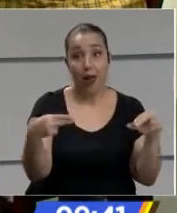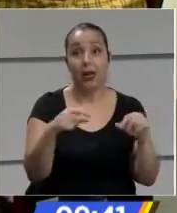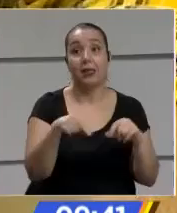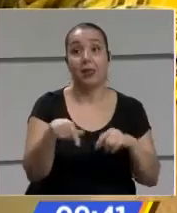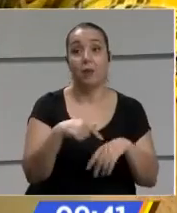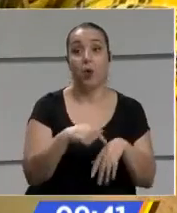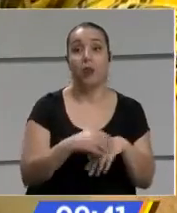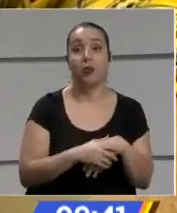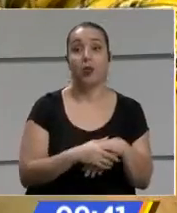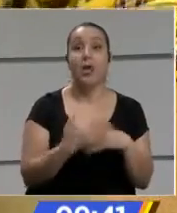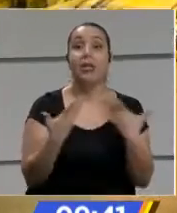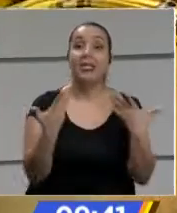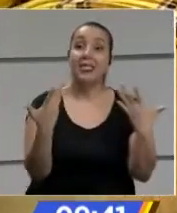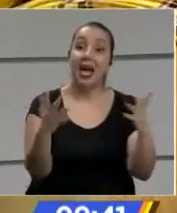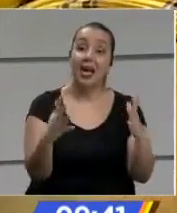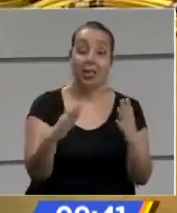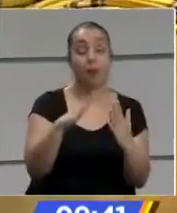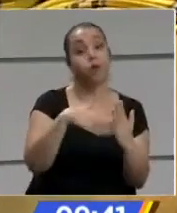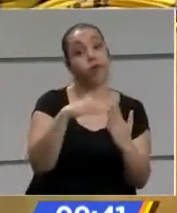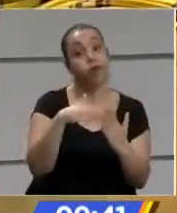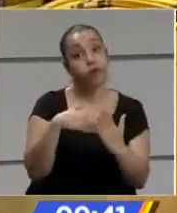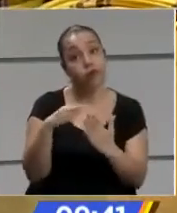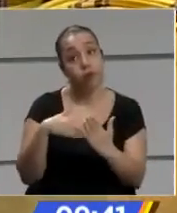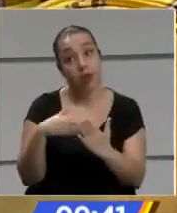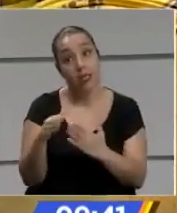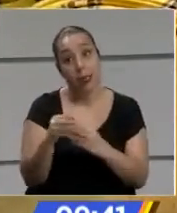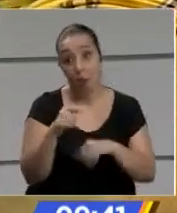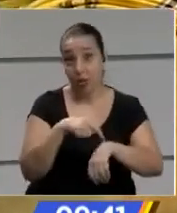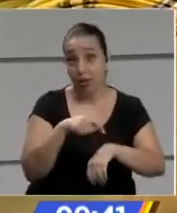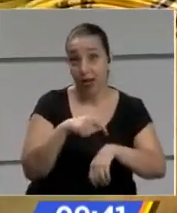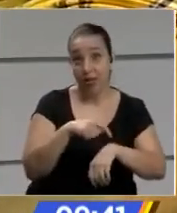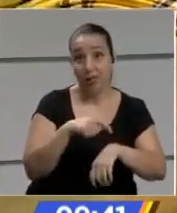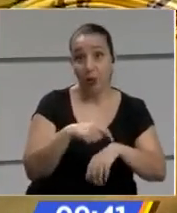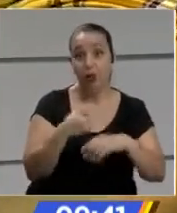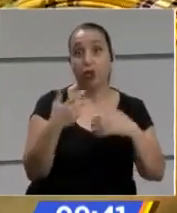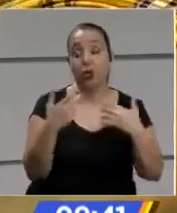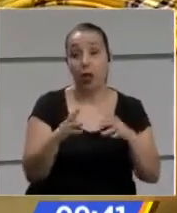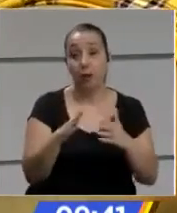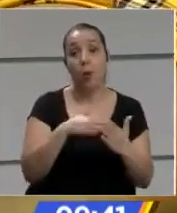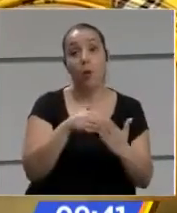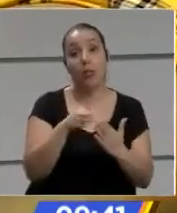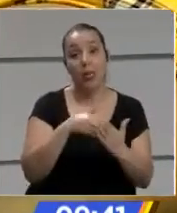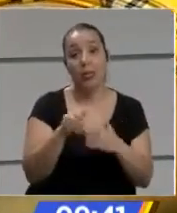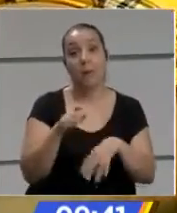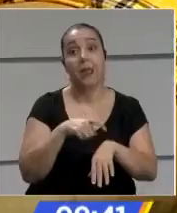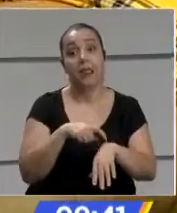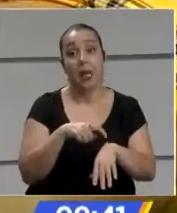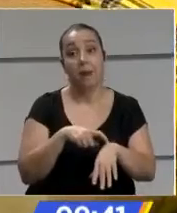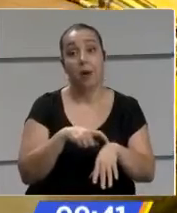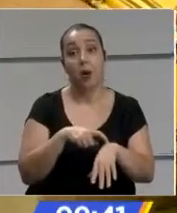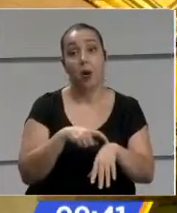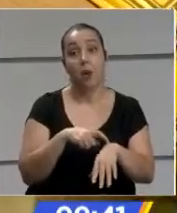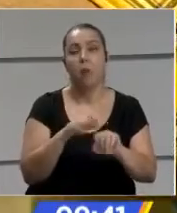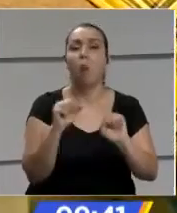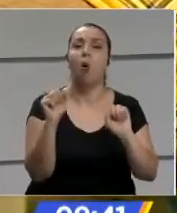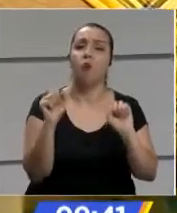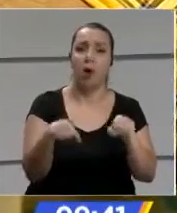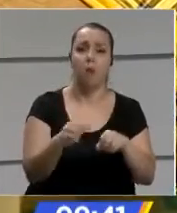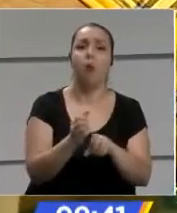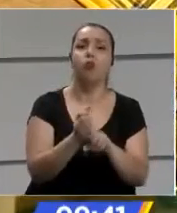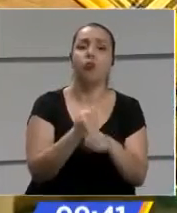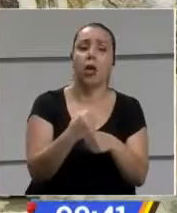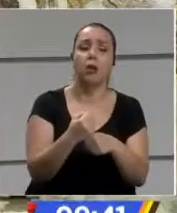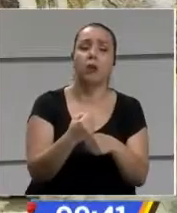Yo traigo estos ya coloreados, por razones de tiempo, están coloreados, pero lo podemos hacer, empezar